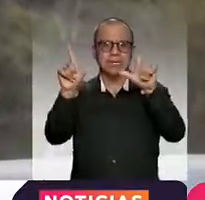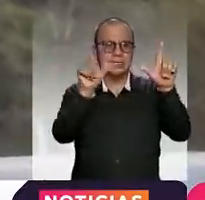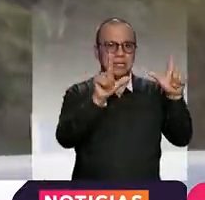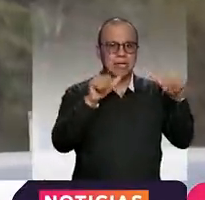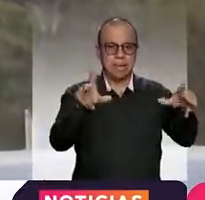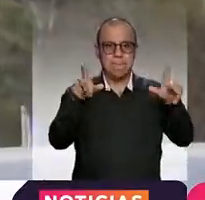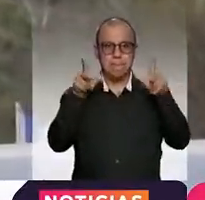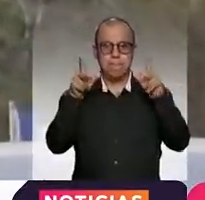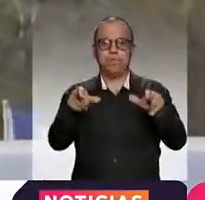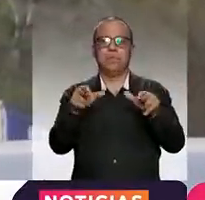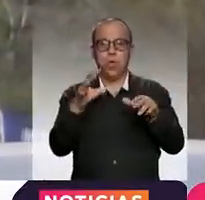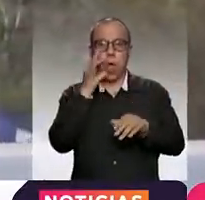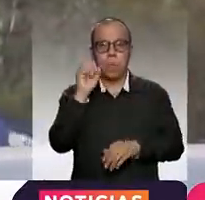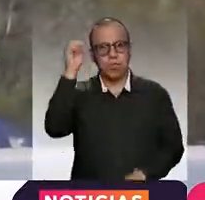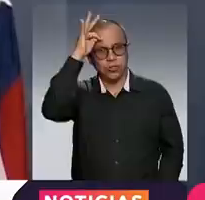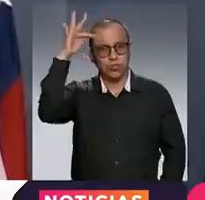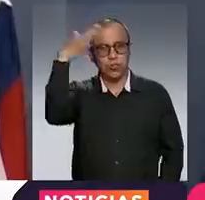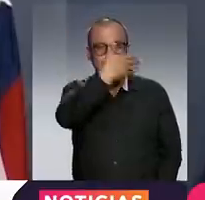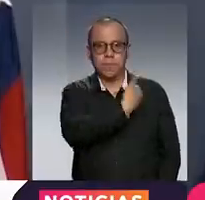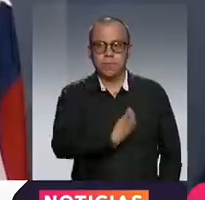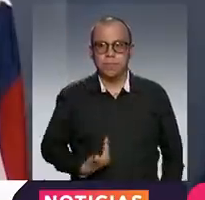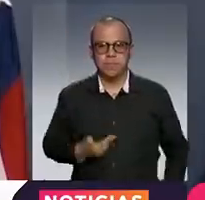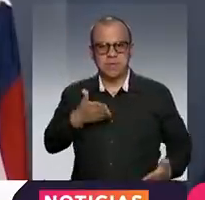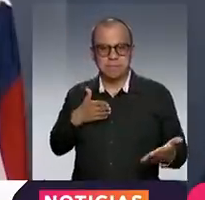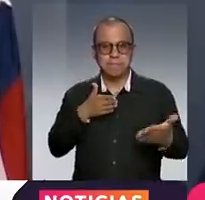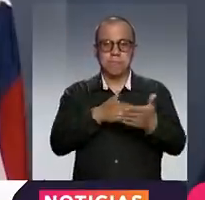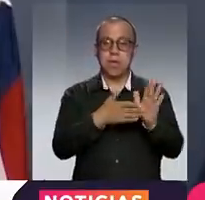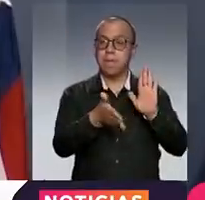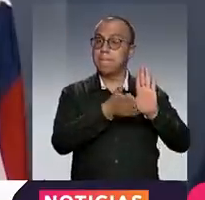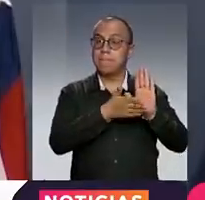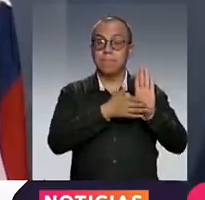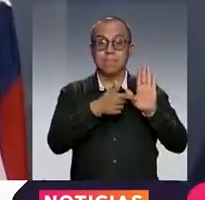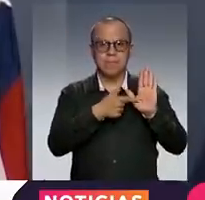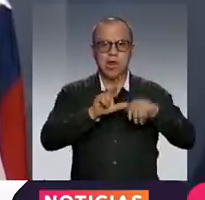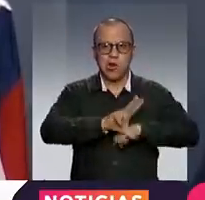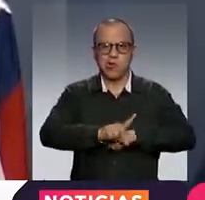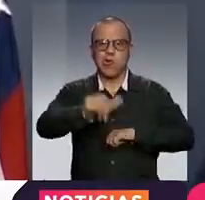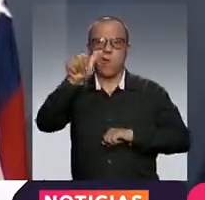aire la intervención del presidente Trump, que denunciaba sin pruebas que le